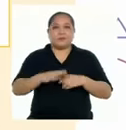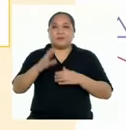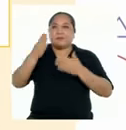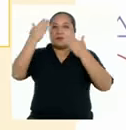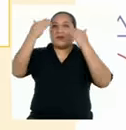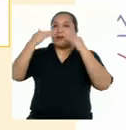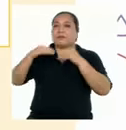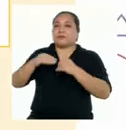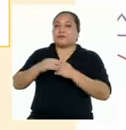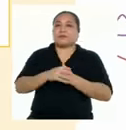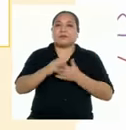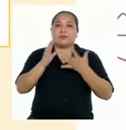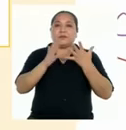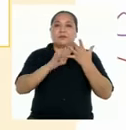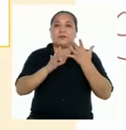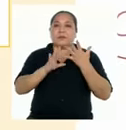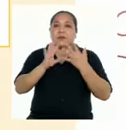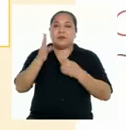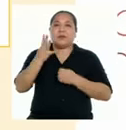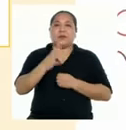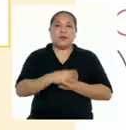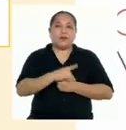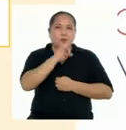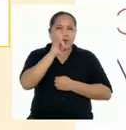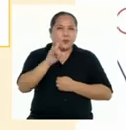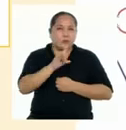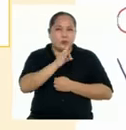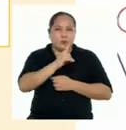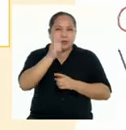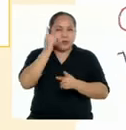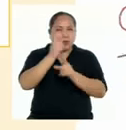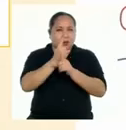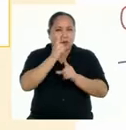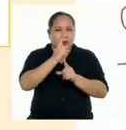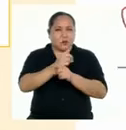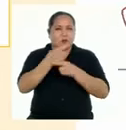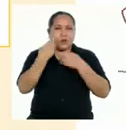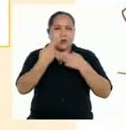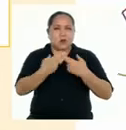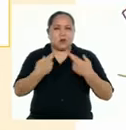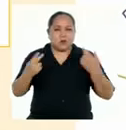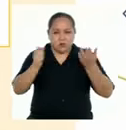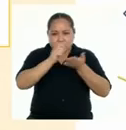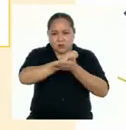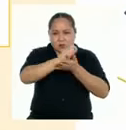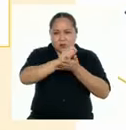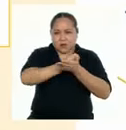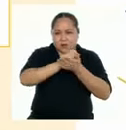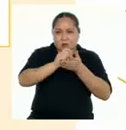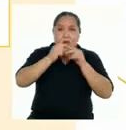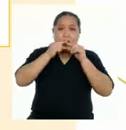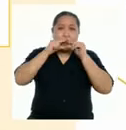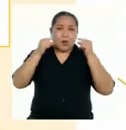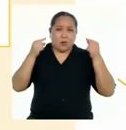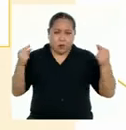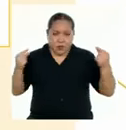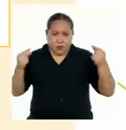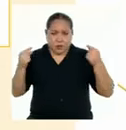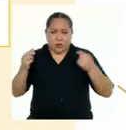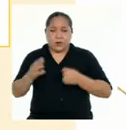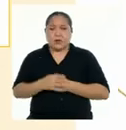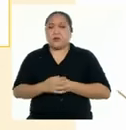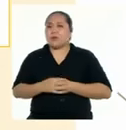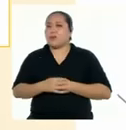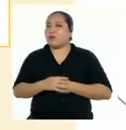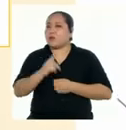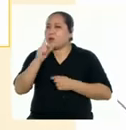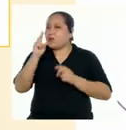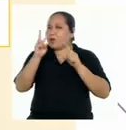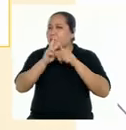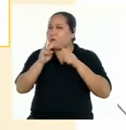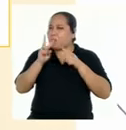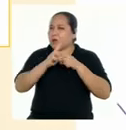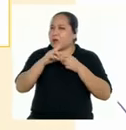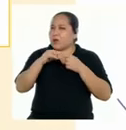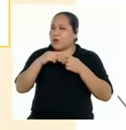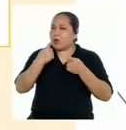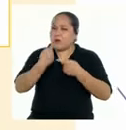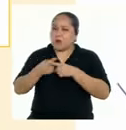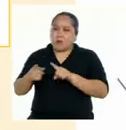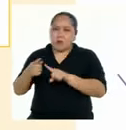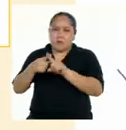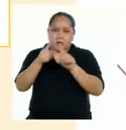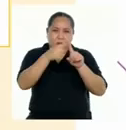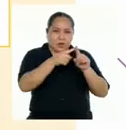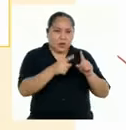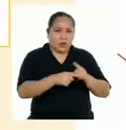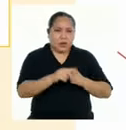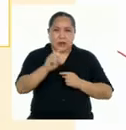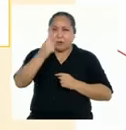criterio. ¿Usaste adecuadamente los recursos ortográficos y gramaticales, un vocabulario variado y